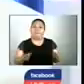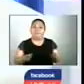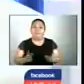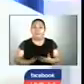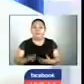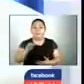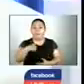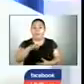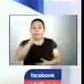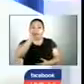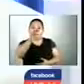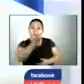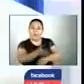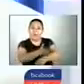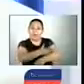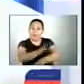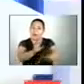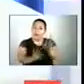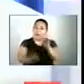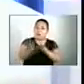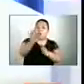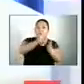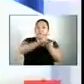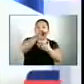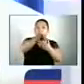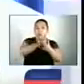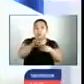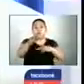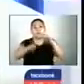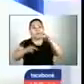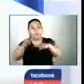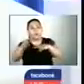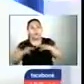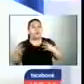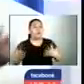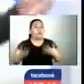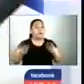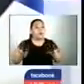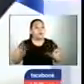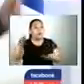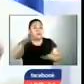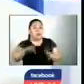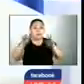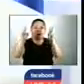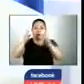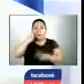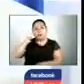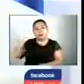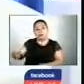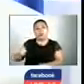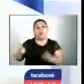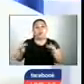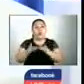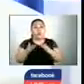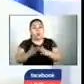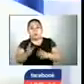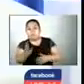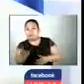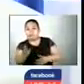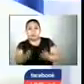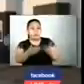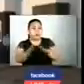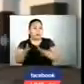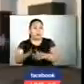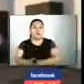como les mencionaba, hay obras que vamos a realizar de infraestructura, pero en este caso obviamente también el transporte masivo lleva su obra de